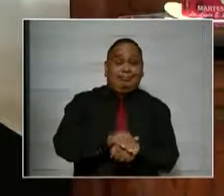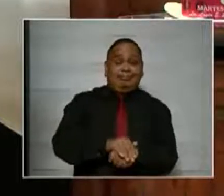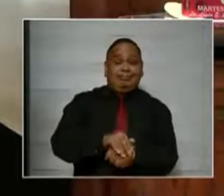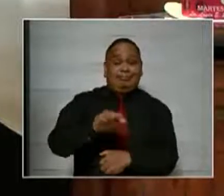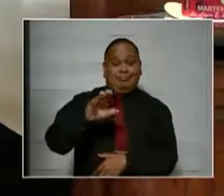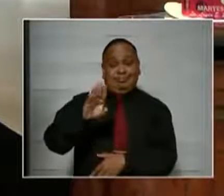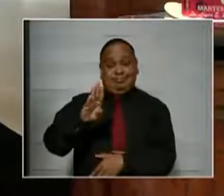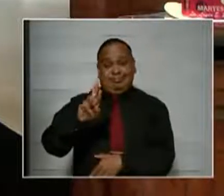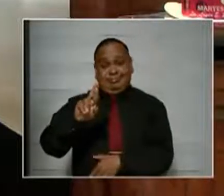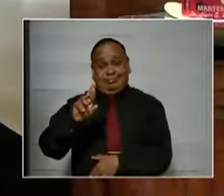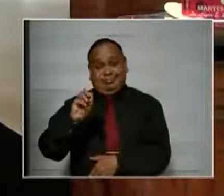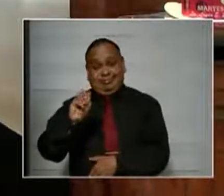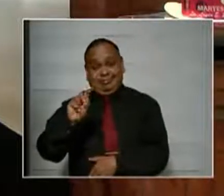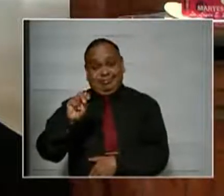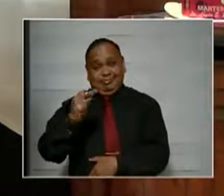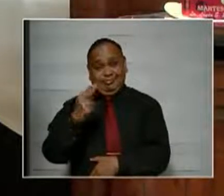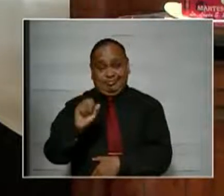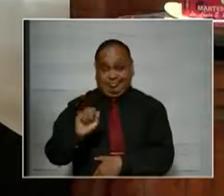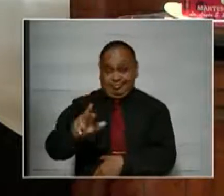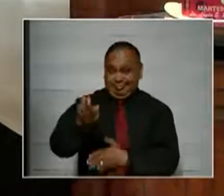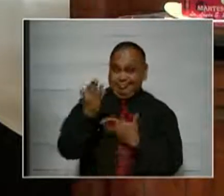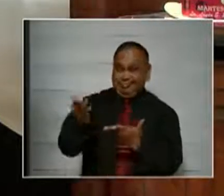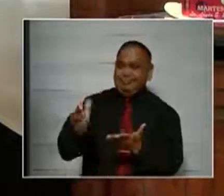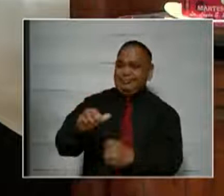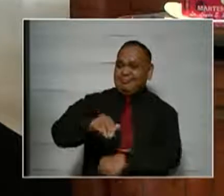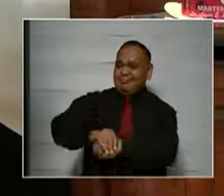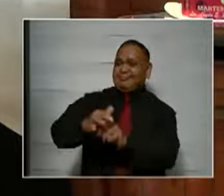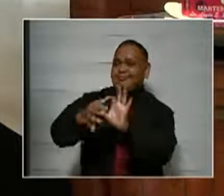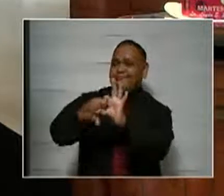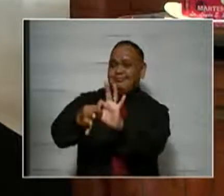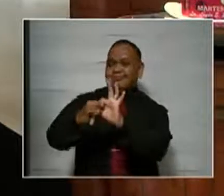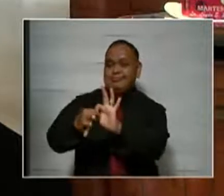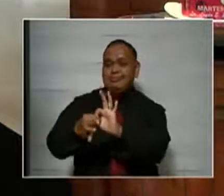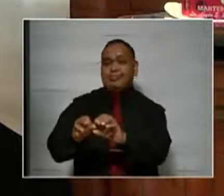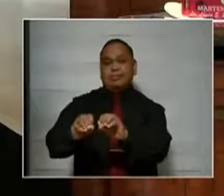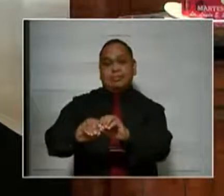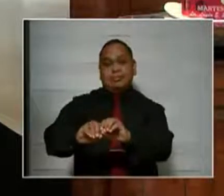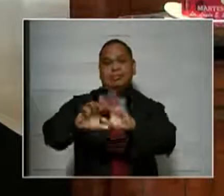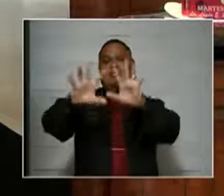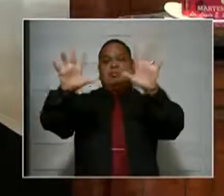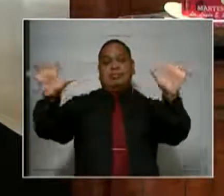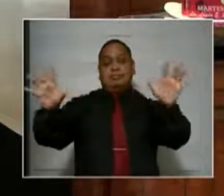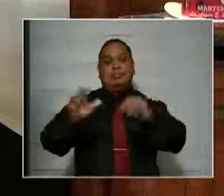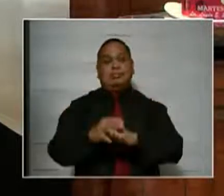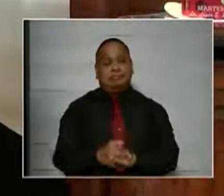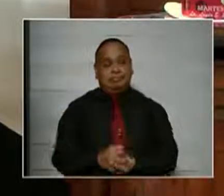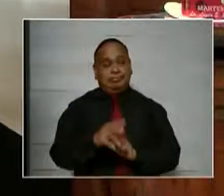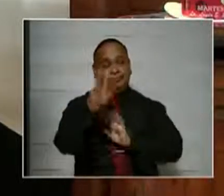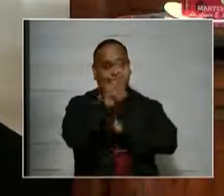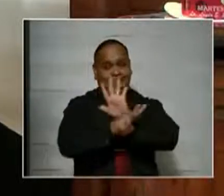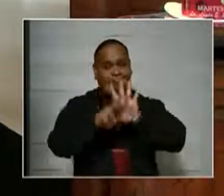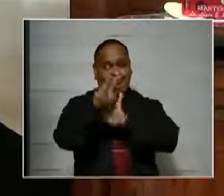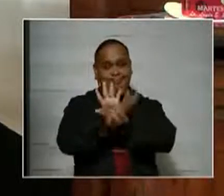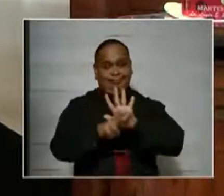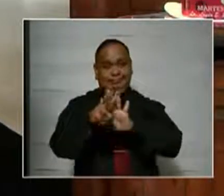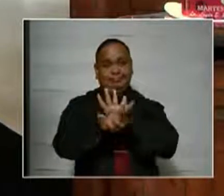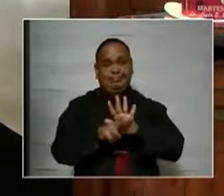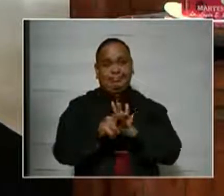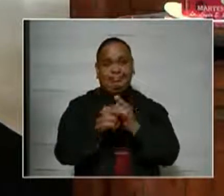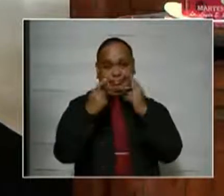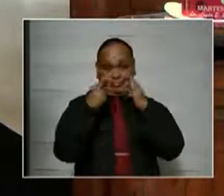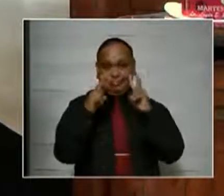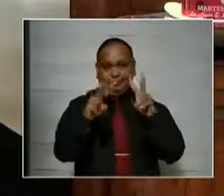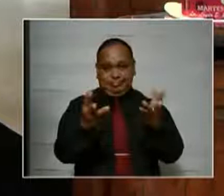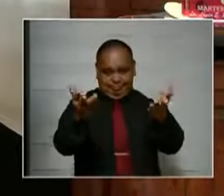entonces también dices qué duro y entonces el declara que y ahí lo tienes Ah pues ahí tienes el video Pues por masoquismo